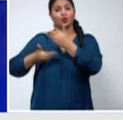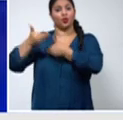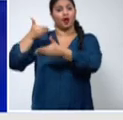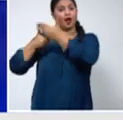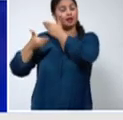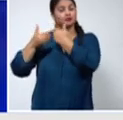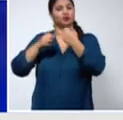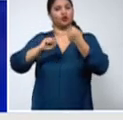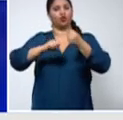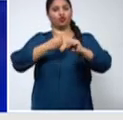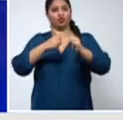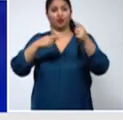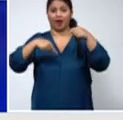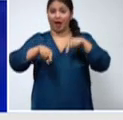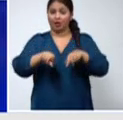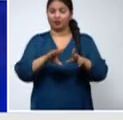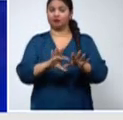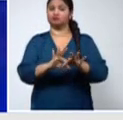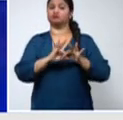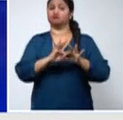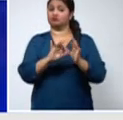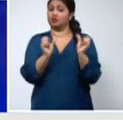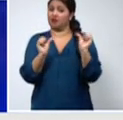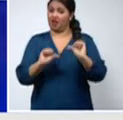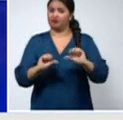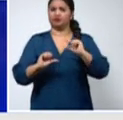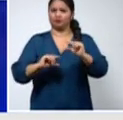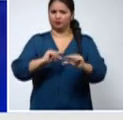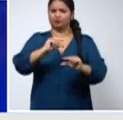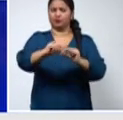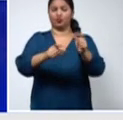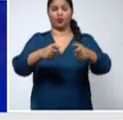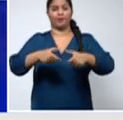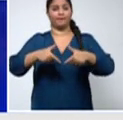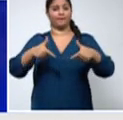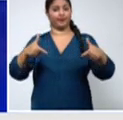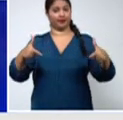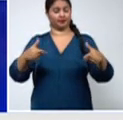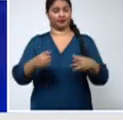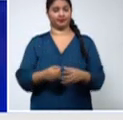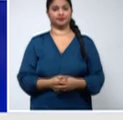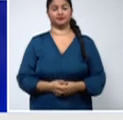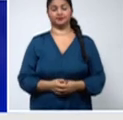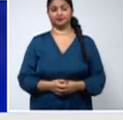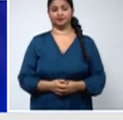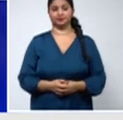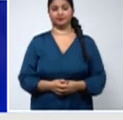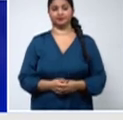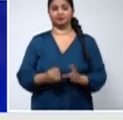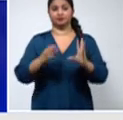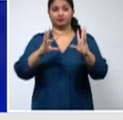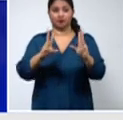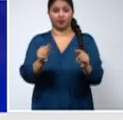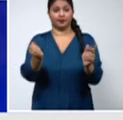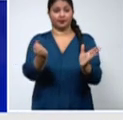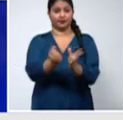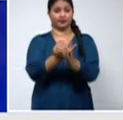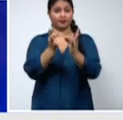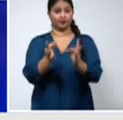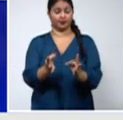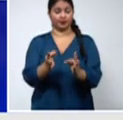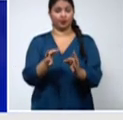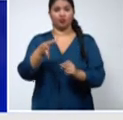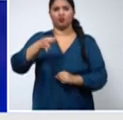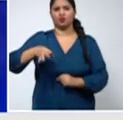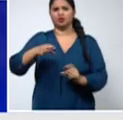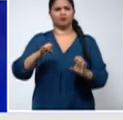días está teniendo un incremento. El mayor número de todos los casos que se han venido diagnosticados en el municipio